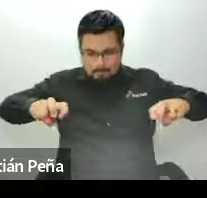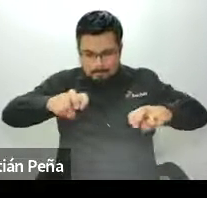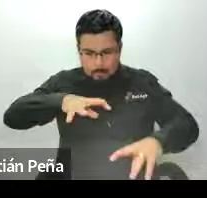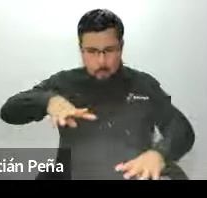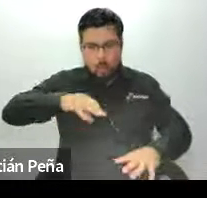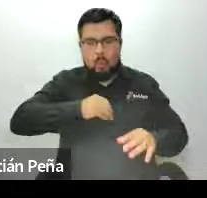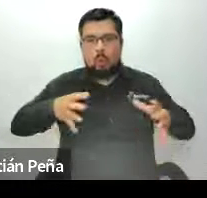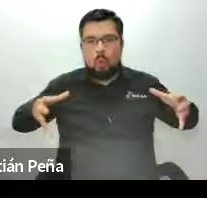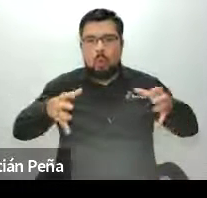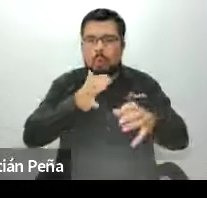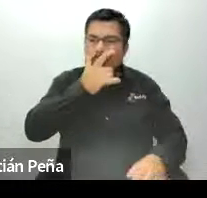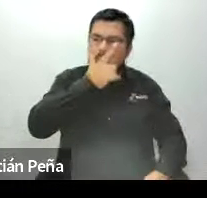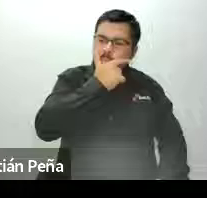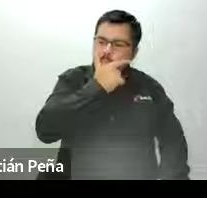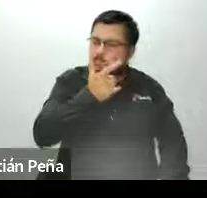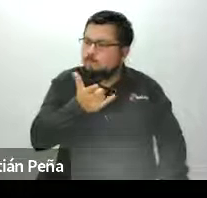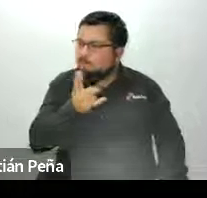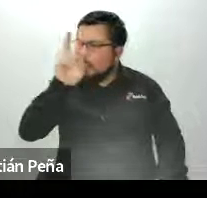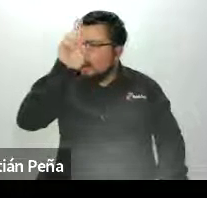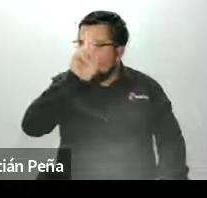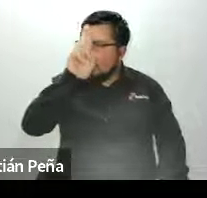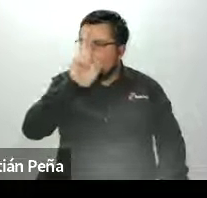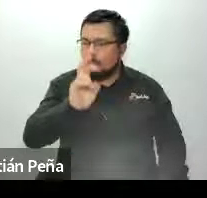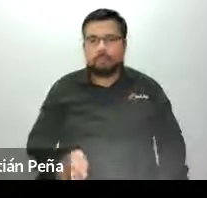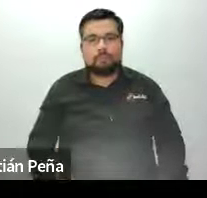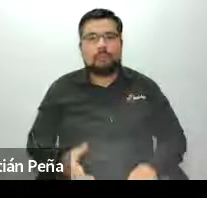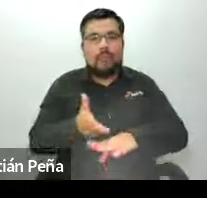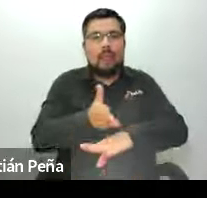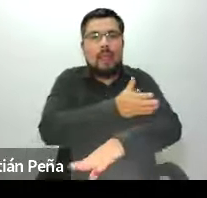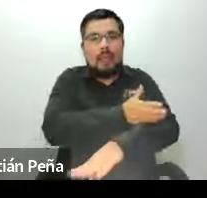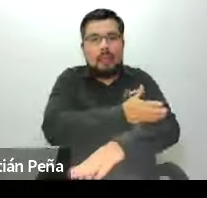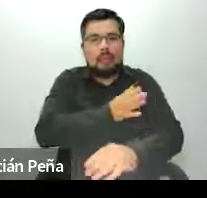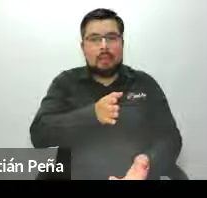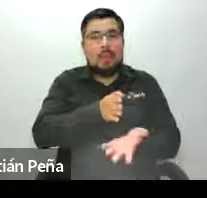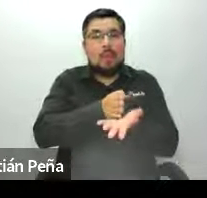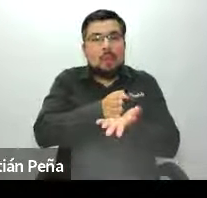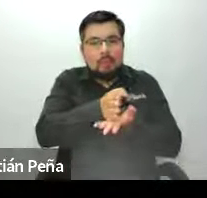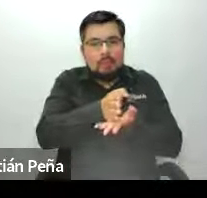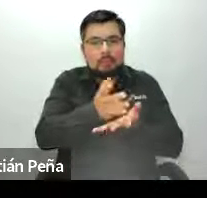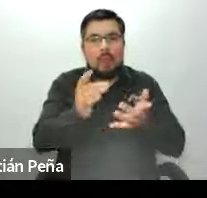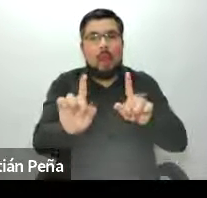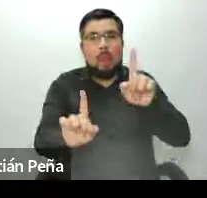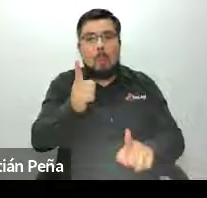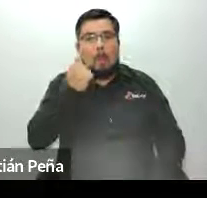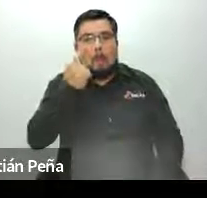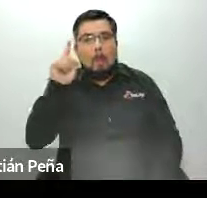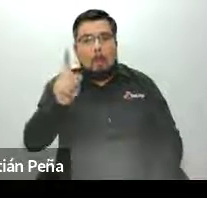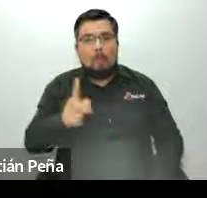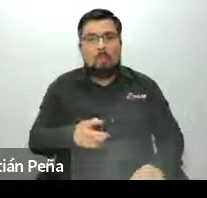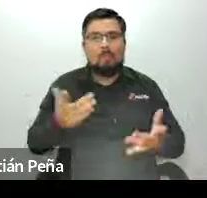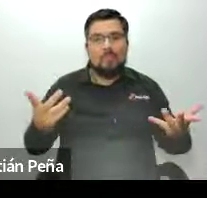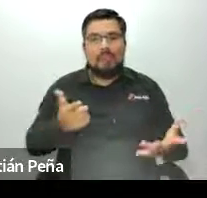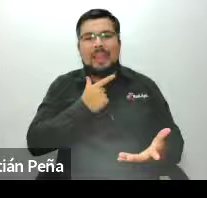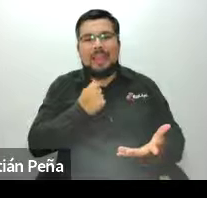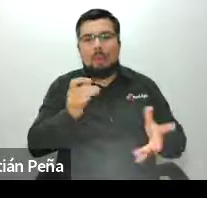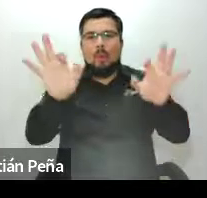entonces, antes de seguir, y entonces para quienes no conocen mucho el instrumento, queremos situarlo. ¿Qué son finalmente las progresiones de aprendizaje en